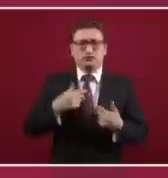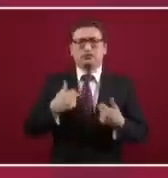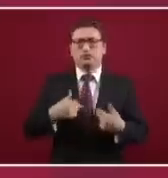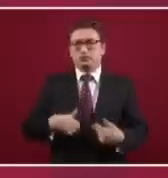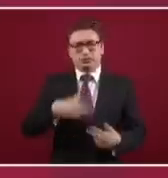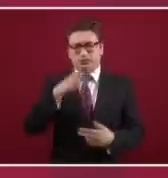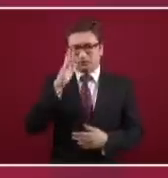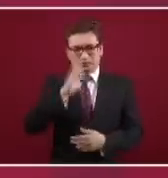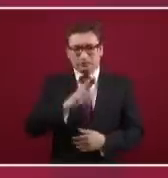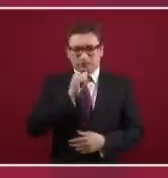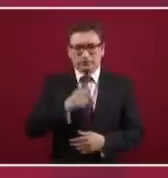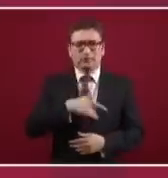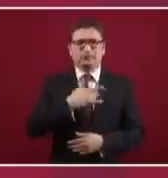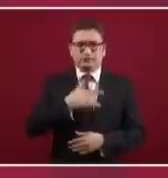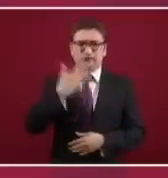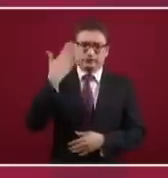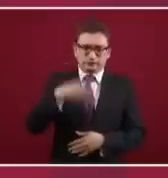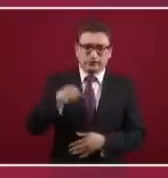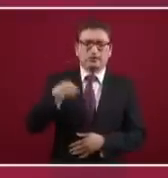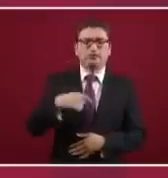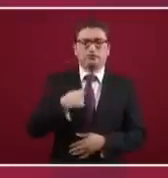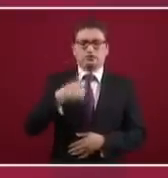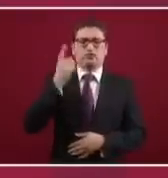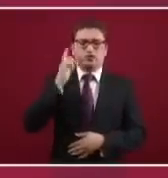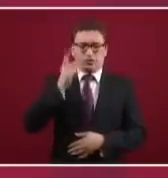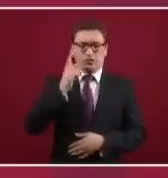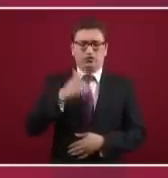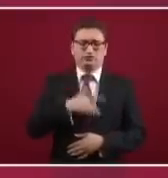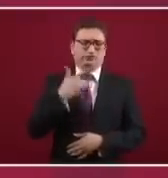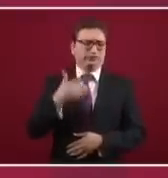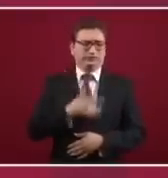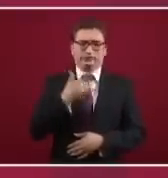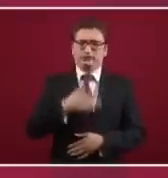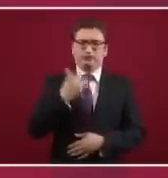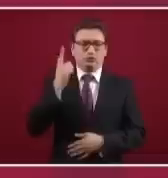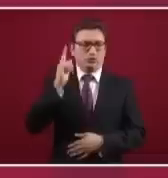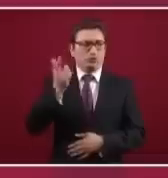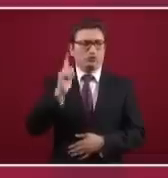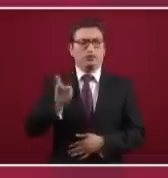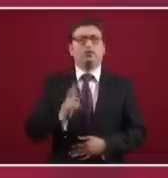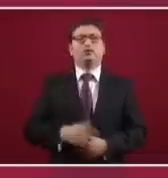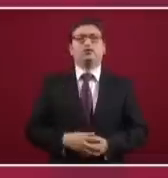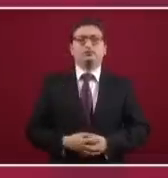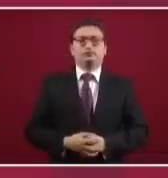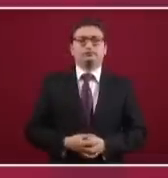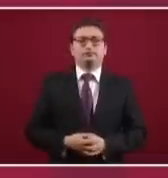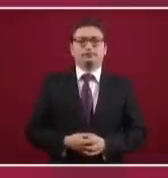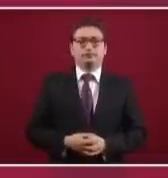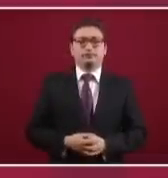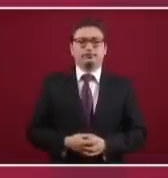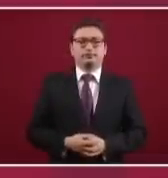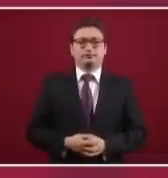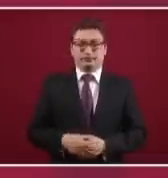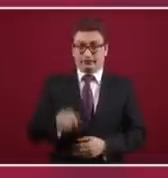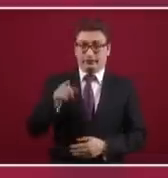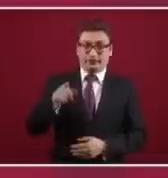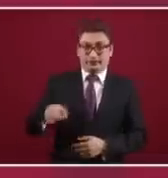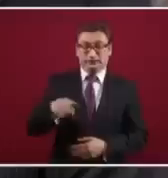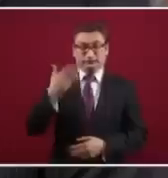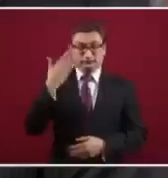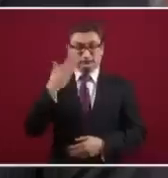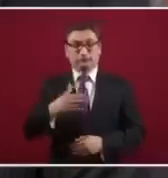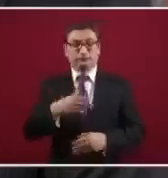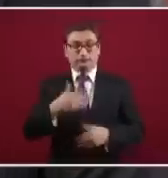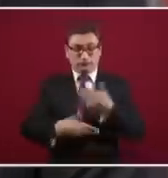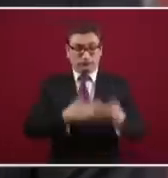y yo espero, lo deseo con toda mi alma, que se profundicen